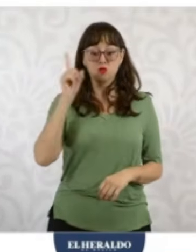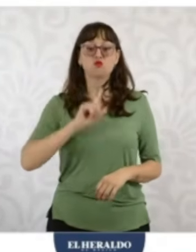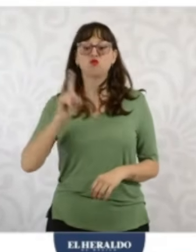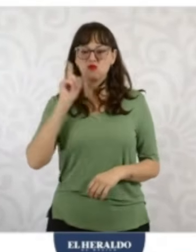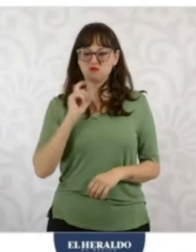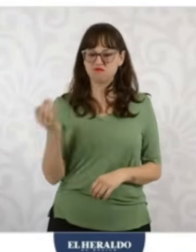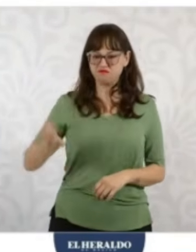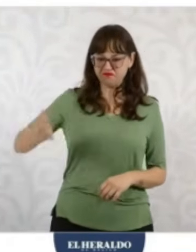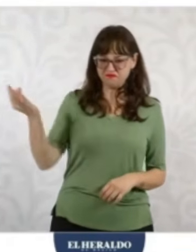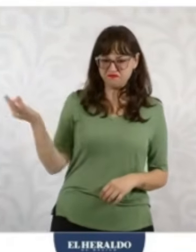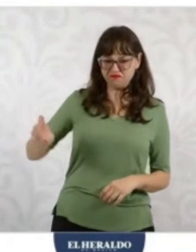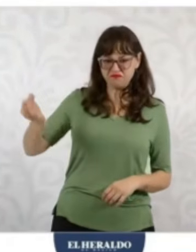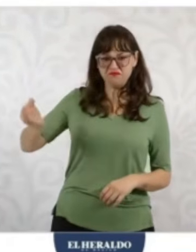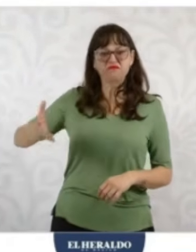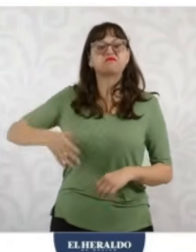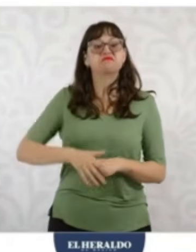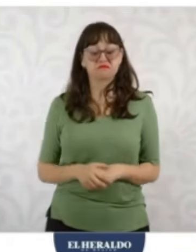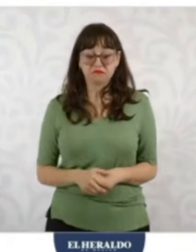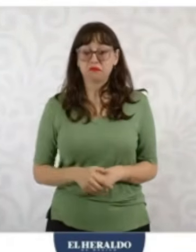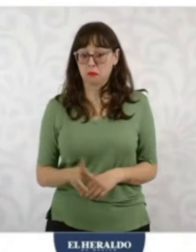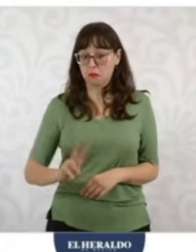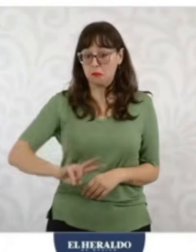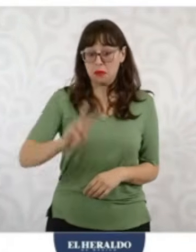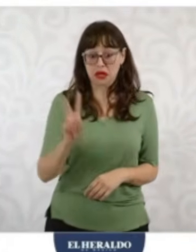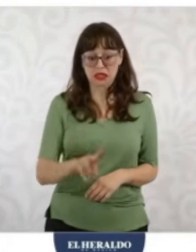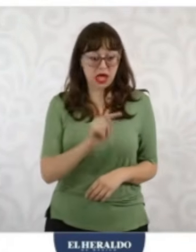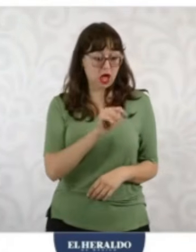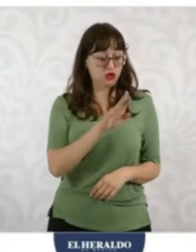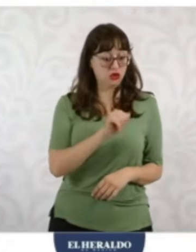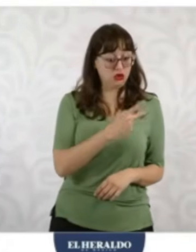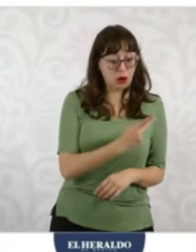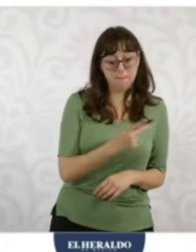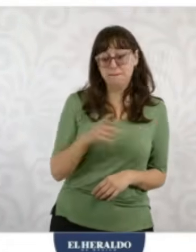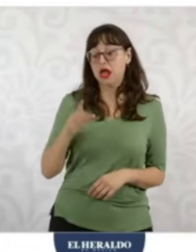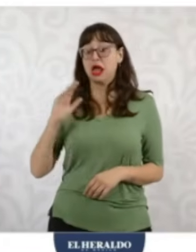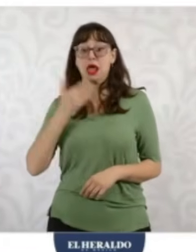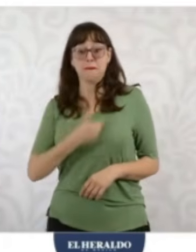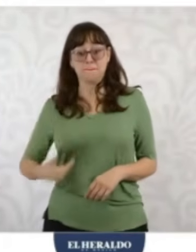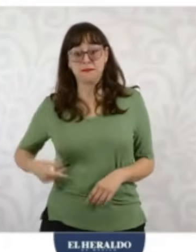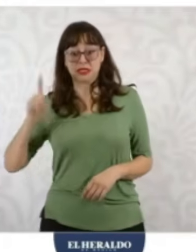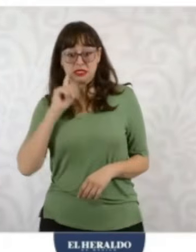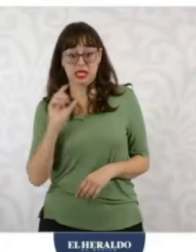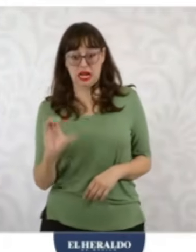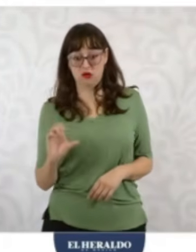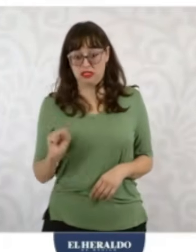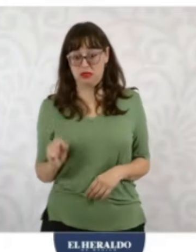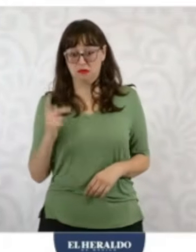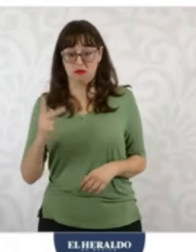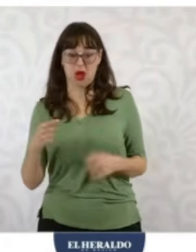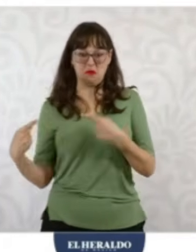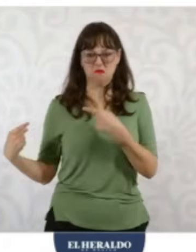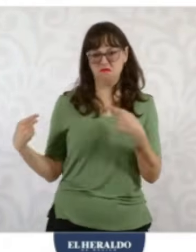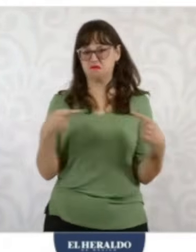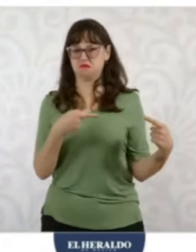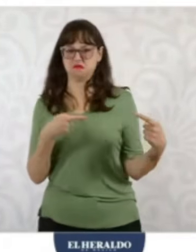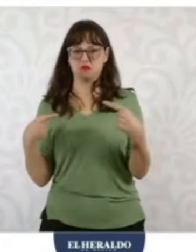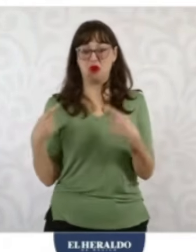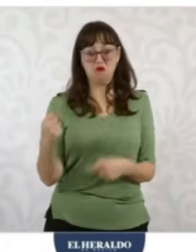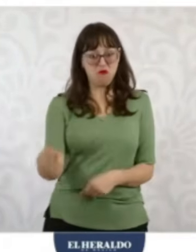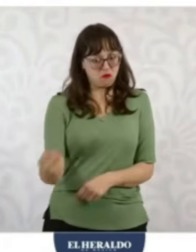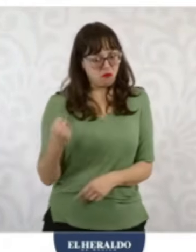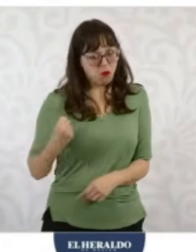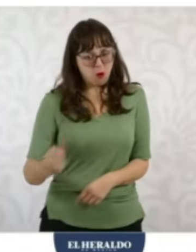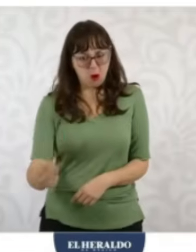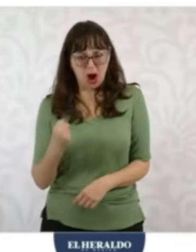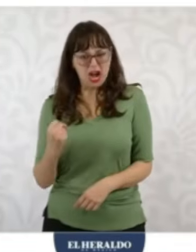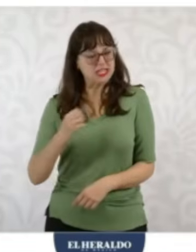confirmar. Se calentó la conversación entre Trump y Sheinbaum. Se calentó como nunca habíamos visto que se calentara, en cuestión